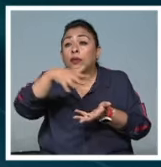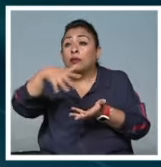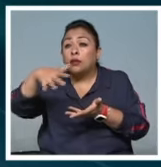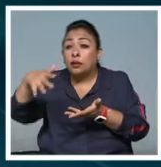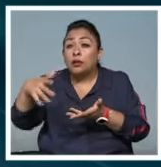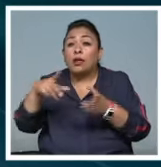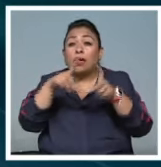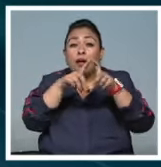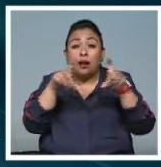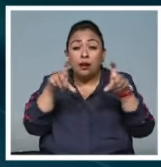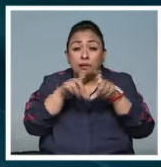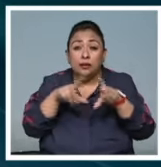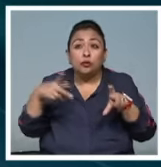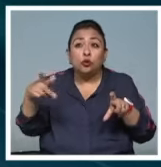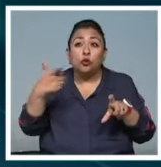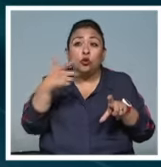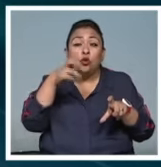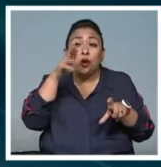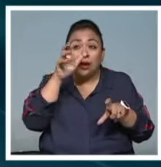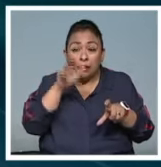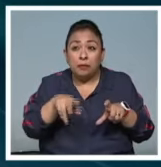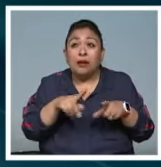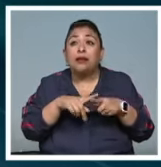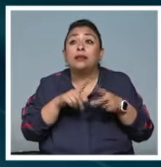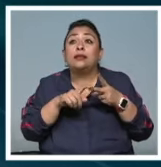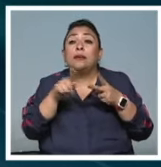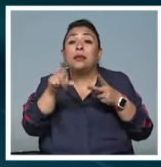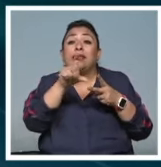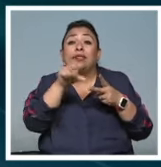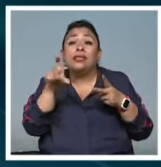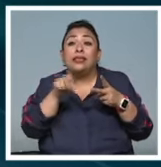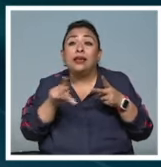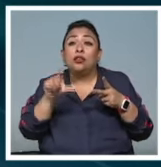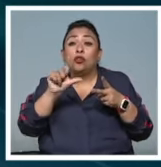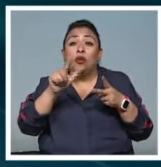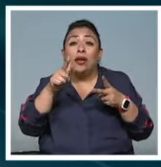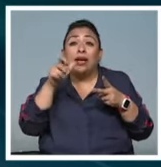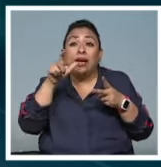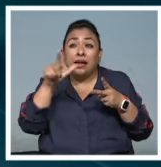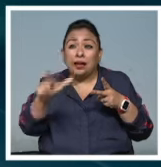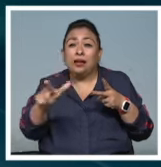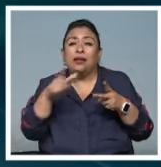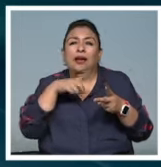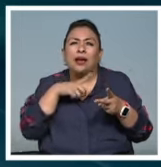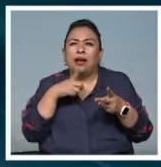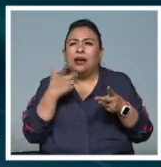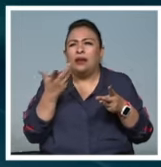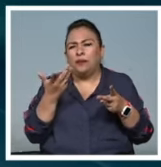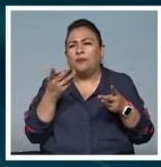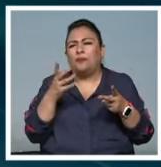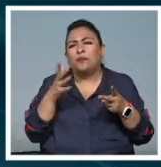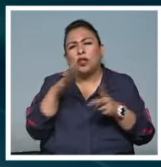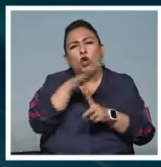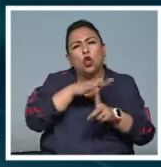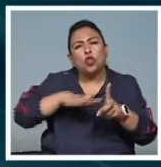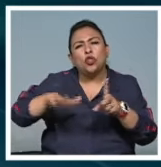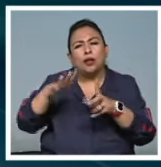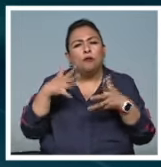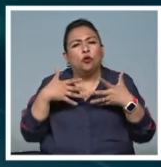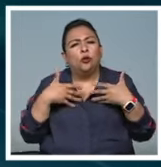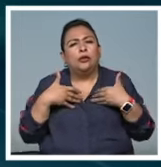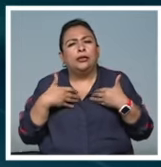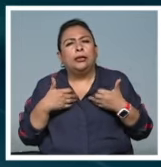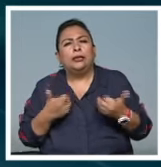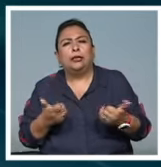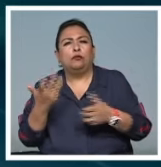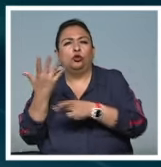los textos de Germán y además los textos de Ángel que ponen como en contexto muchas de las